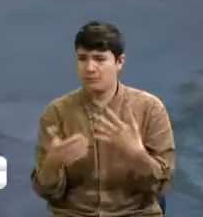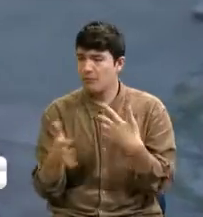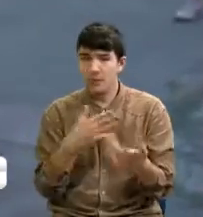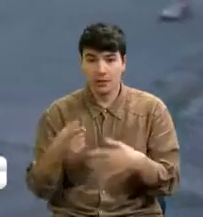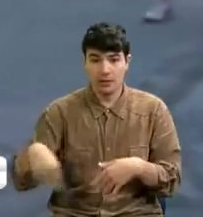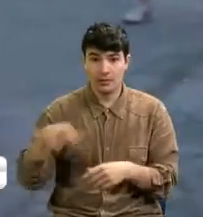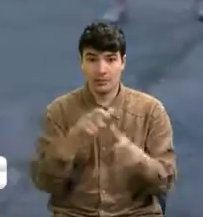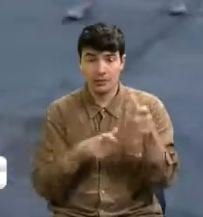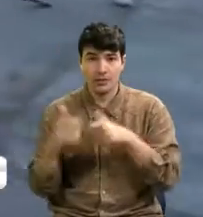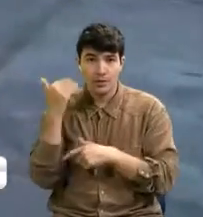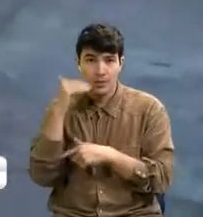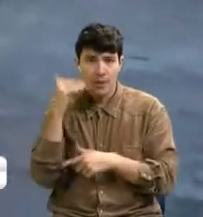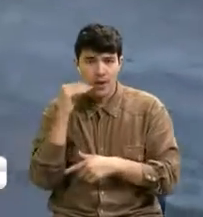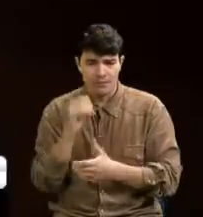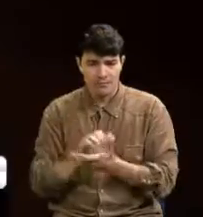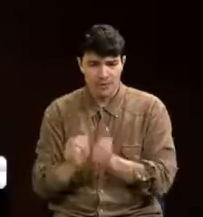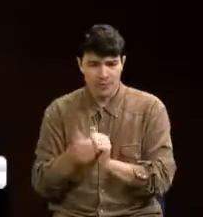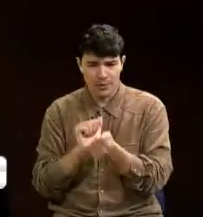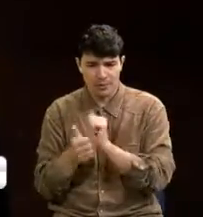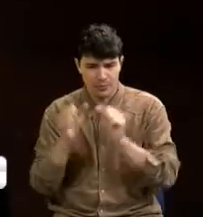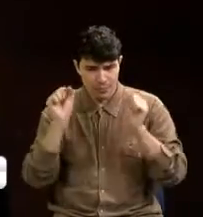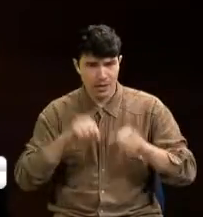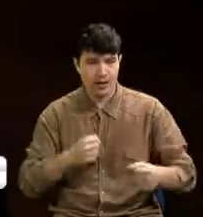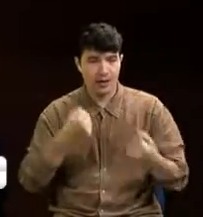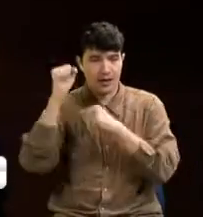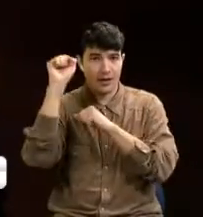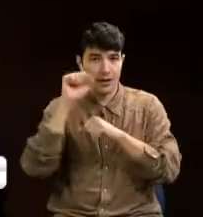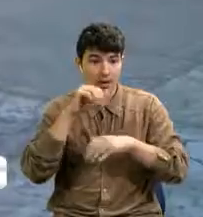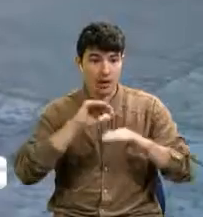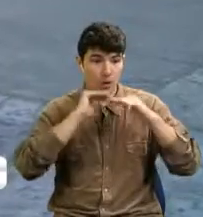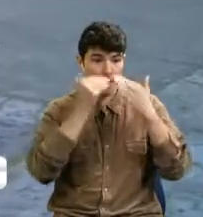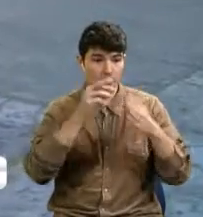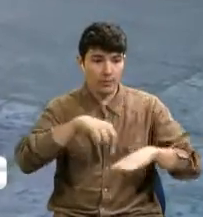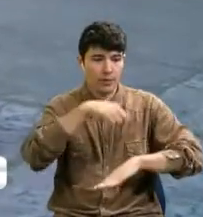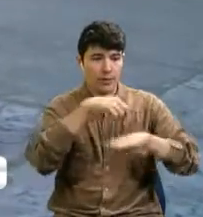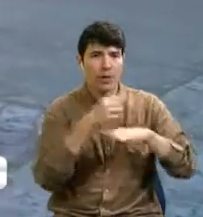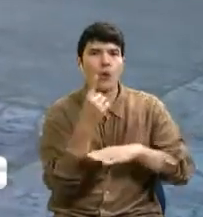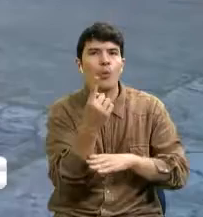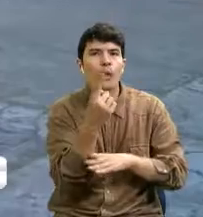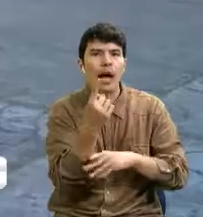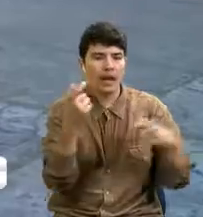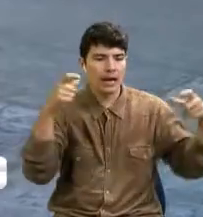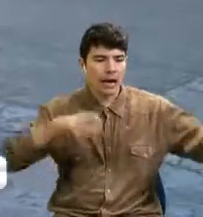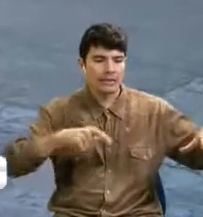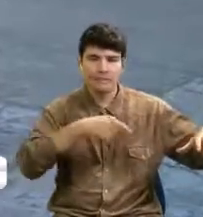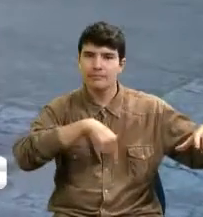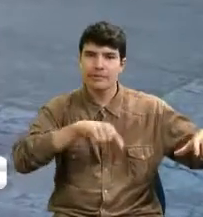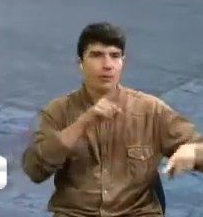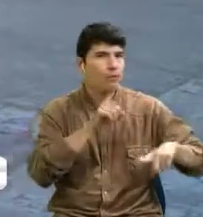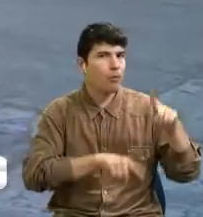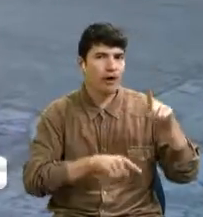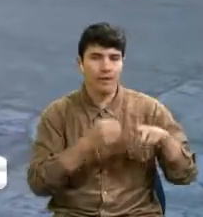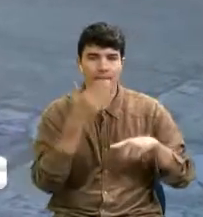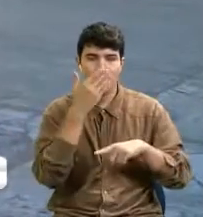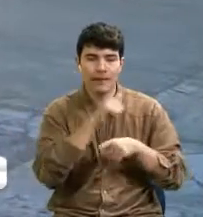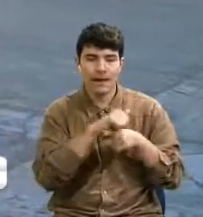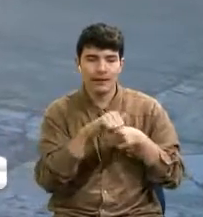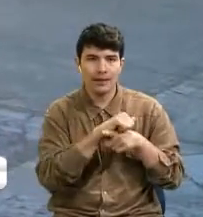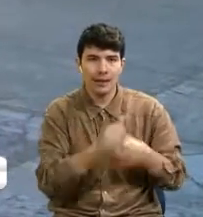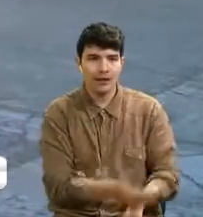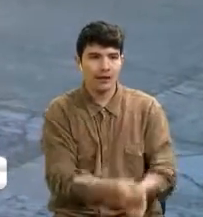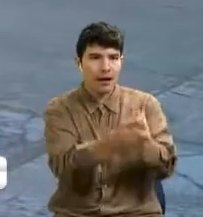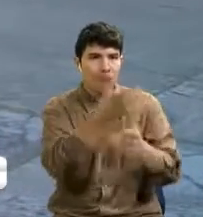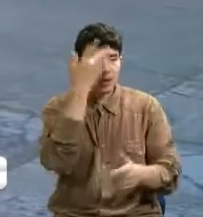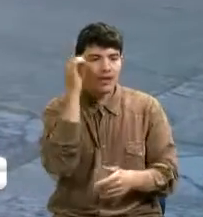estas deportistas cosechen triunfos. El Colegio Provenza cuenta con una sola cancha donde no se puede entrenar porque se